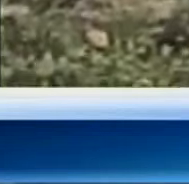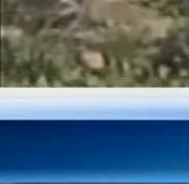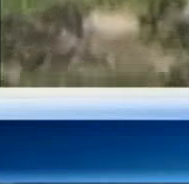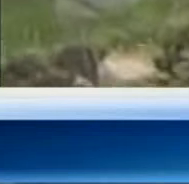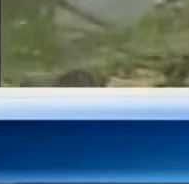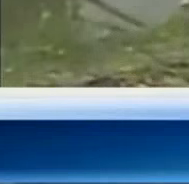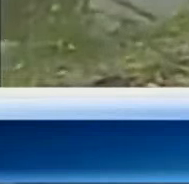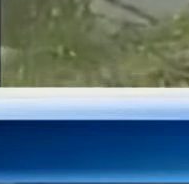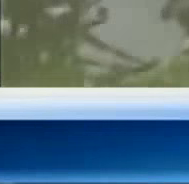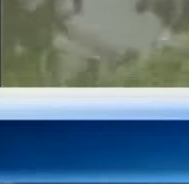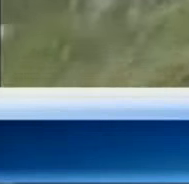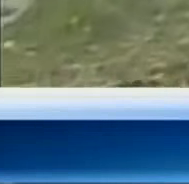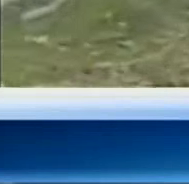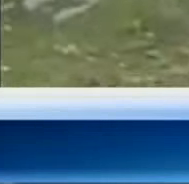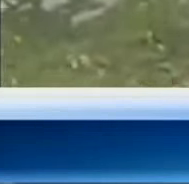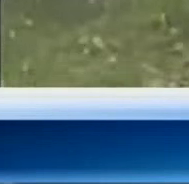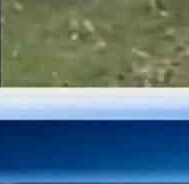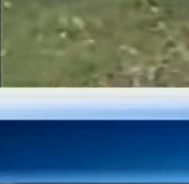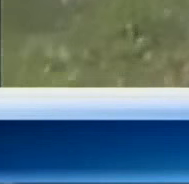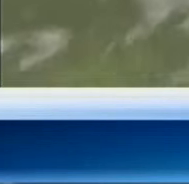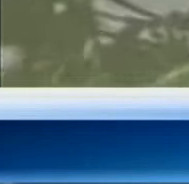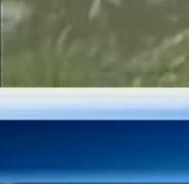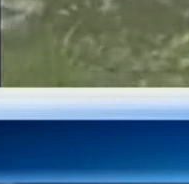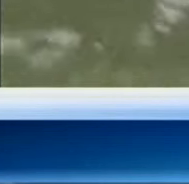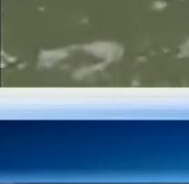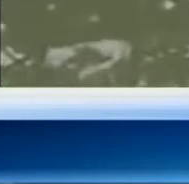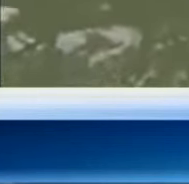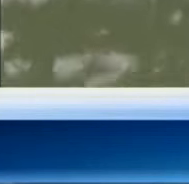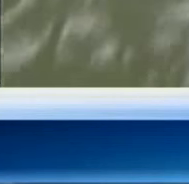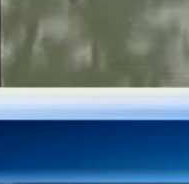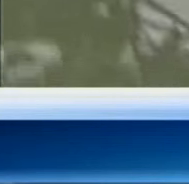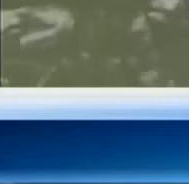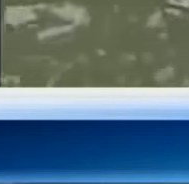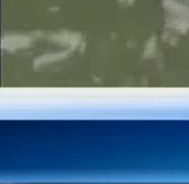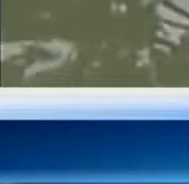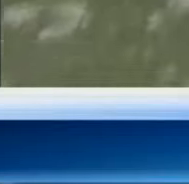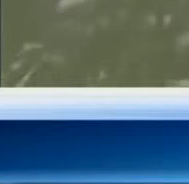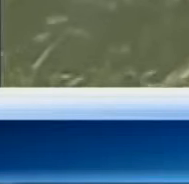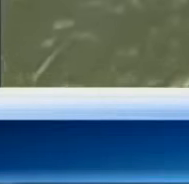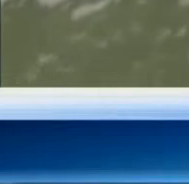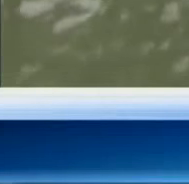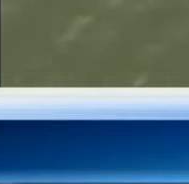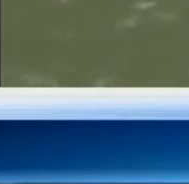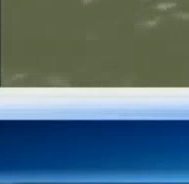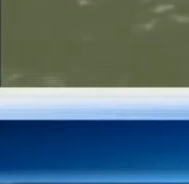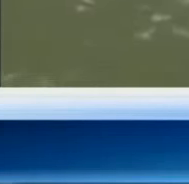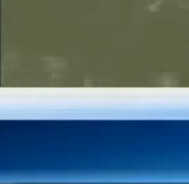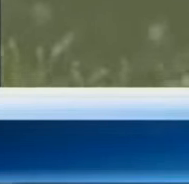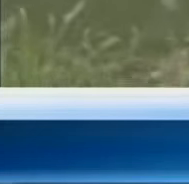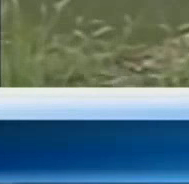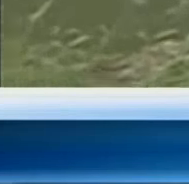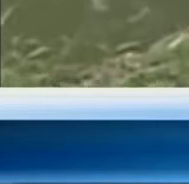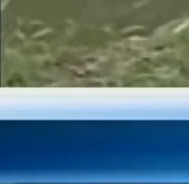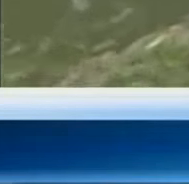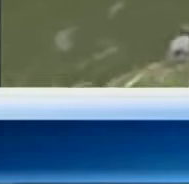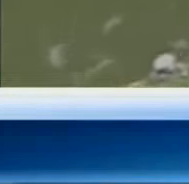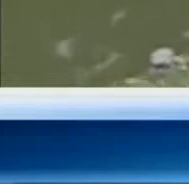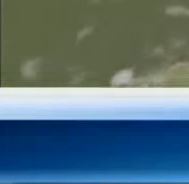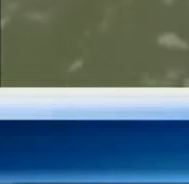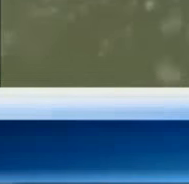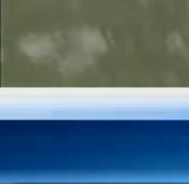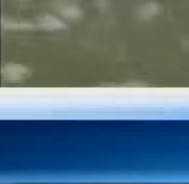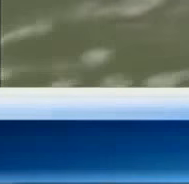8 de julio de acá del sector de Florida Norte es que, bueno, ya la solución se dé de una vez por todas. Nosotros estamos